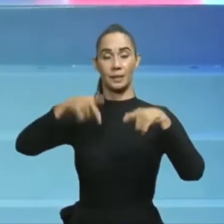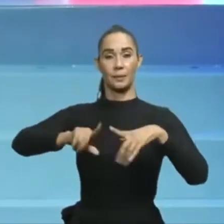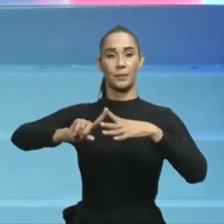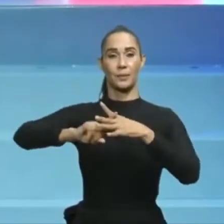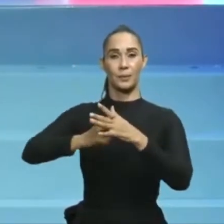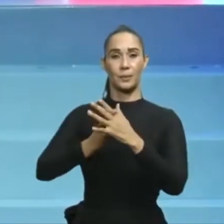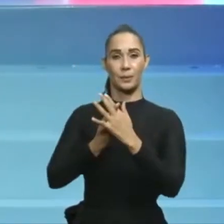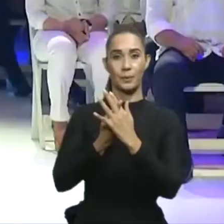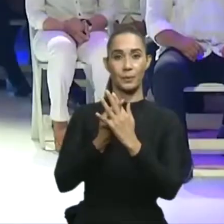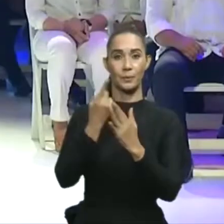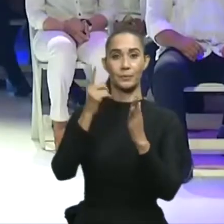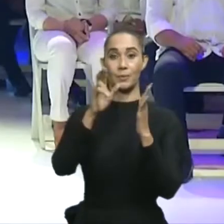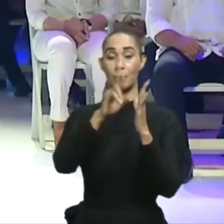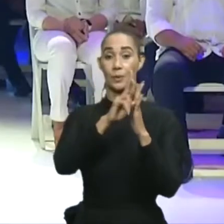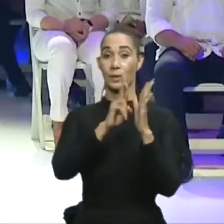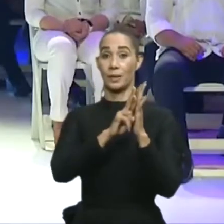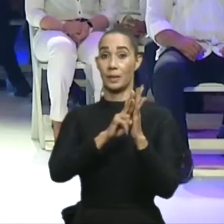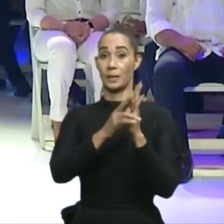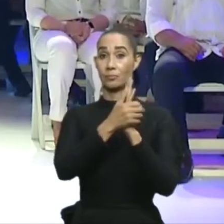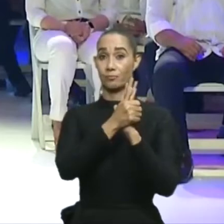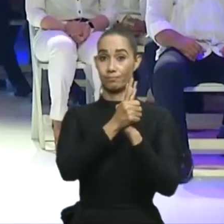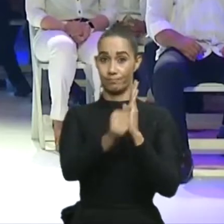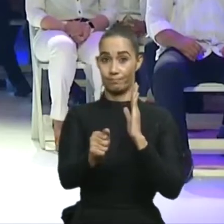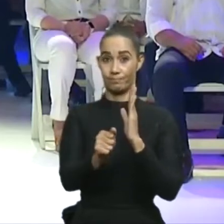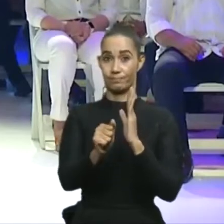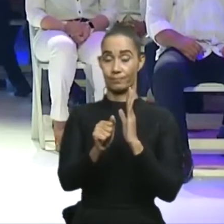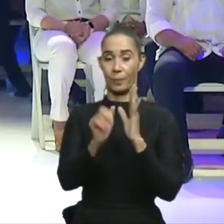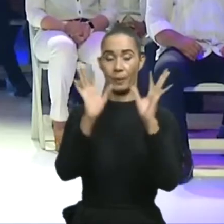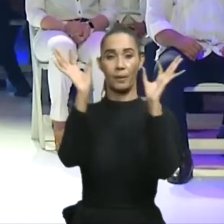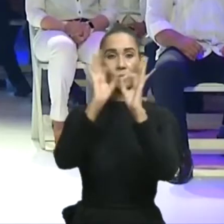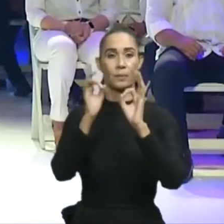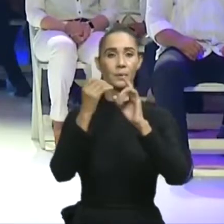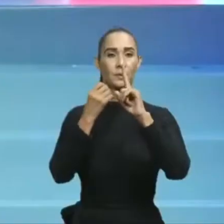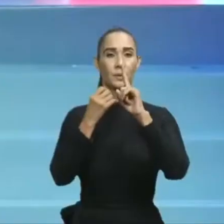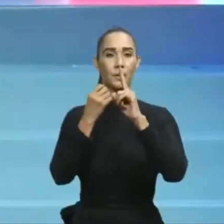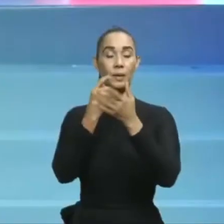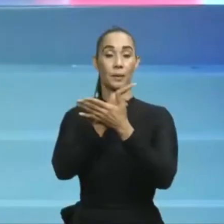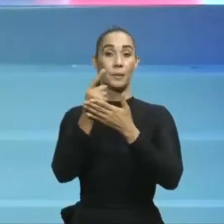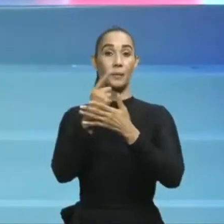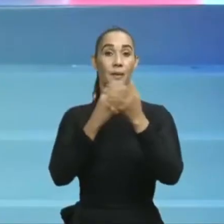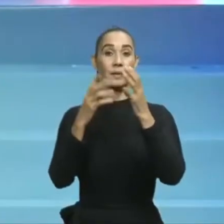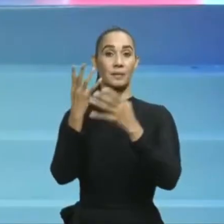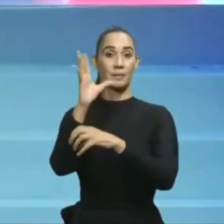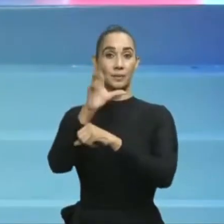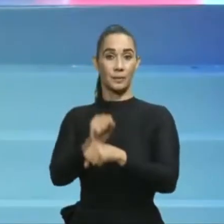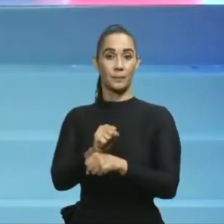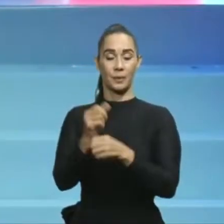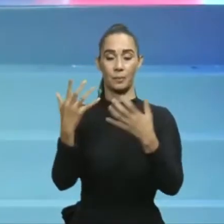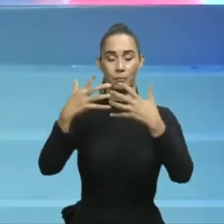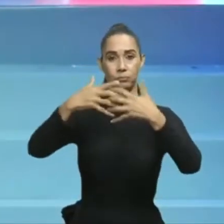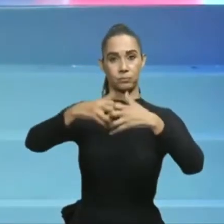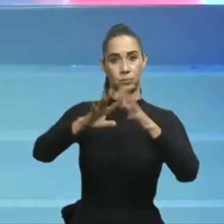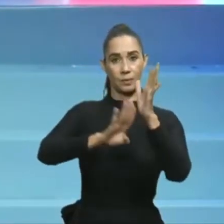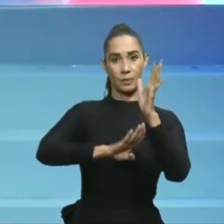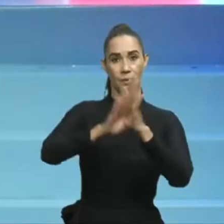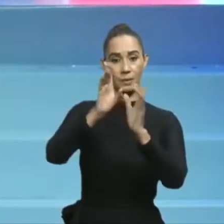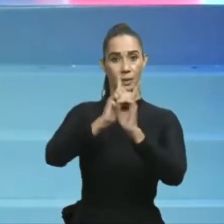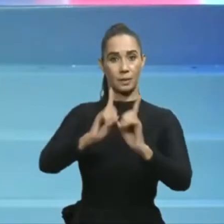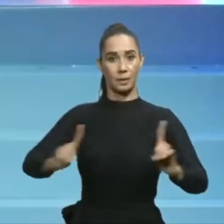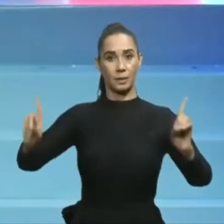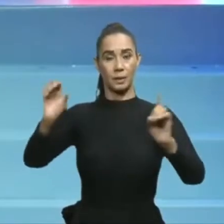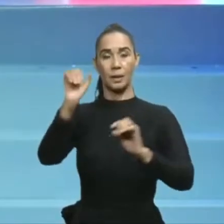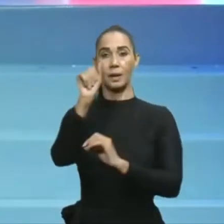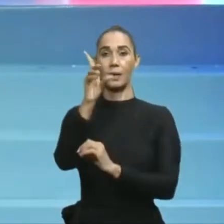iniciativa con medidas audaces como la creación el pasado mes de septiembre de la alianza para el desarrollo en democracia ha de